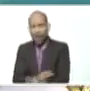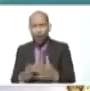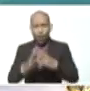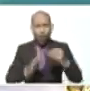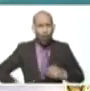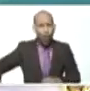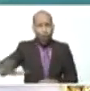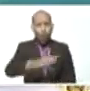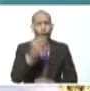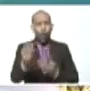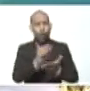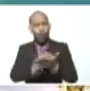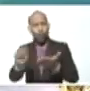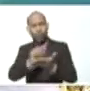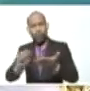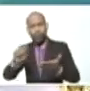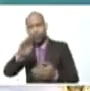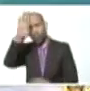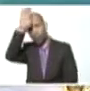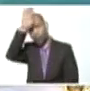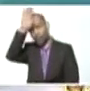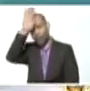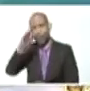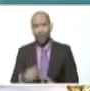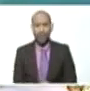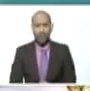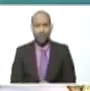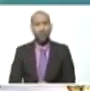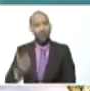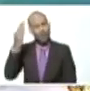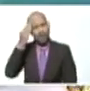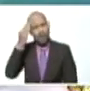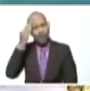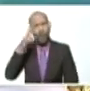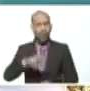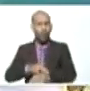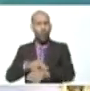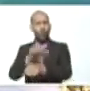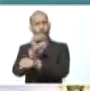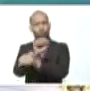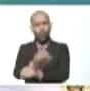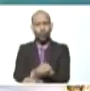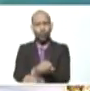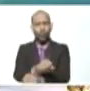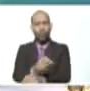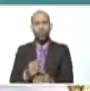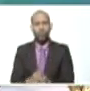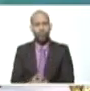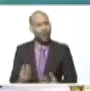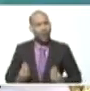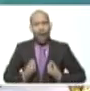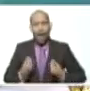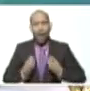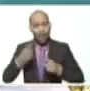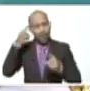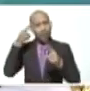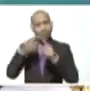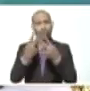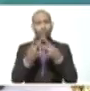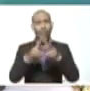nos subrayó el Papa Francisco. Sabemos que el doctor José Gregorio ha ofrecido su vida por la